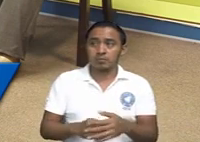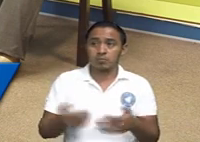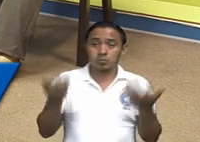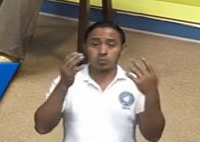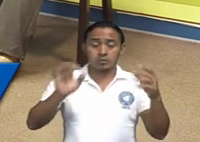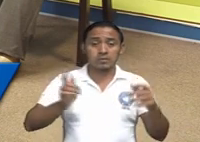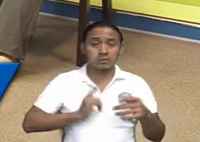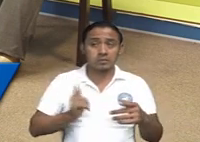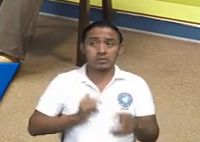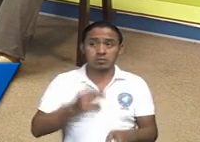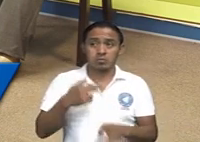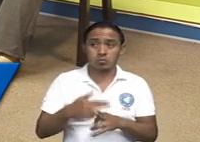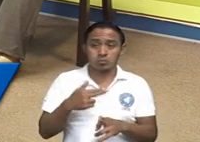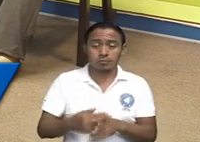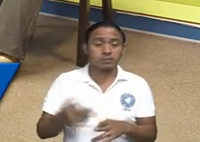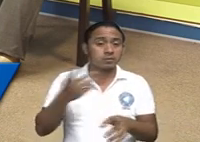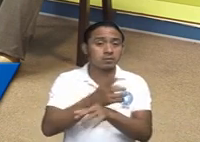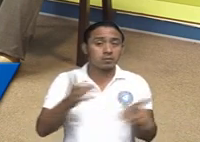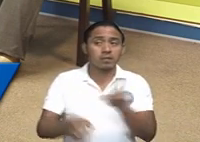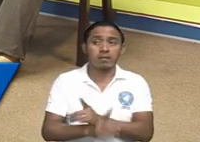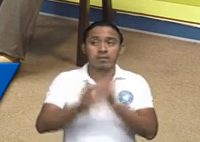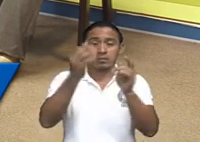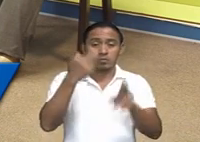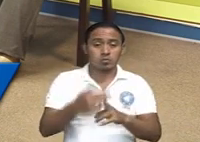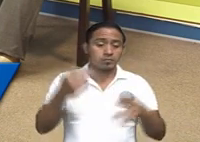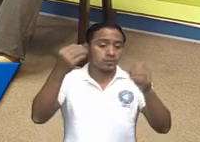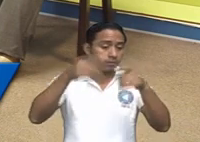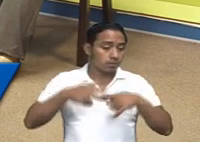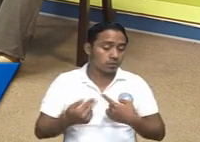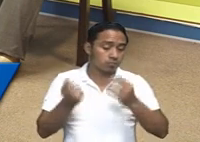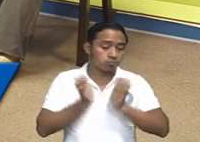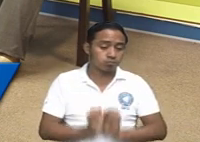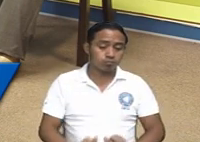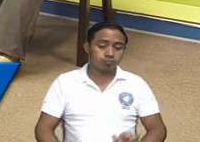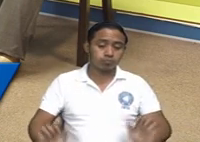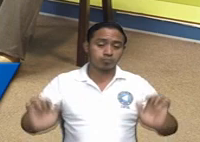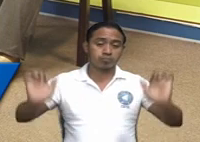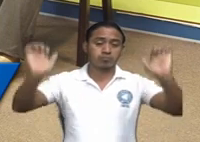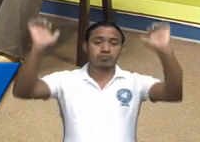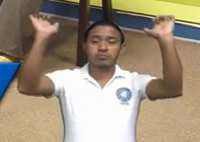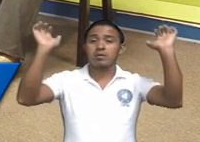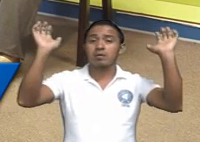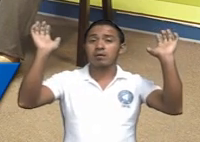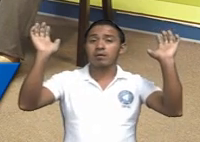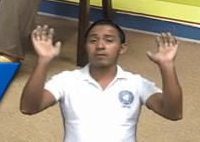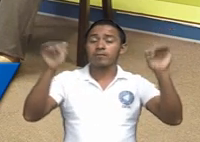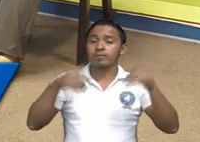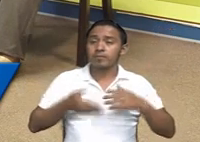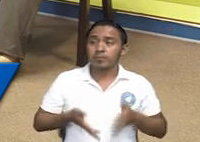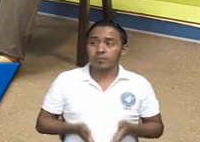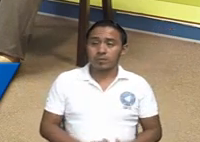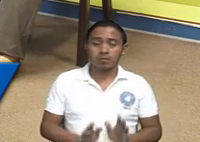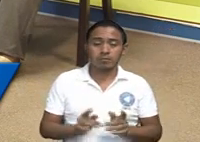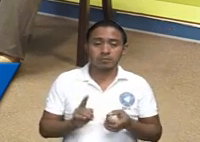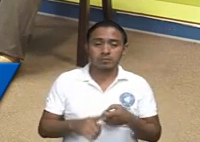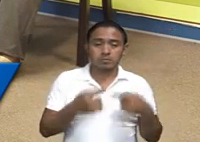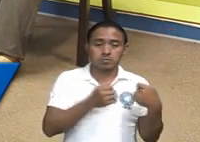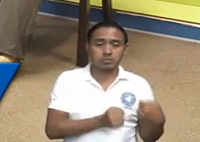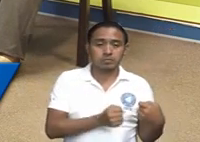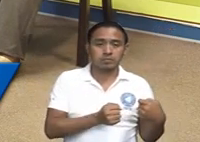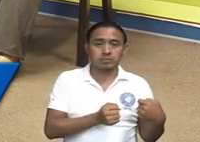nombre. Las cosas tienen que ser llamadas por su nombre desde temprana edad. Desde pequeñito. Porque desde que nacemos, ¿somos